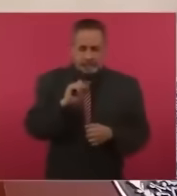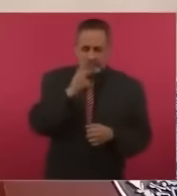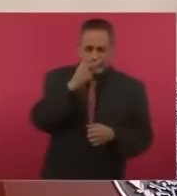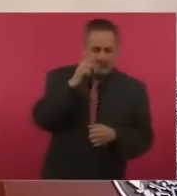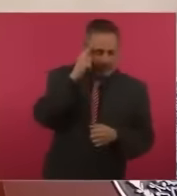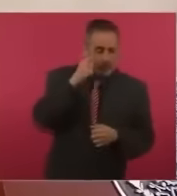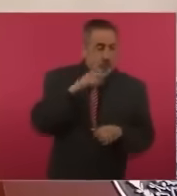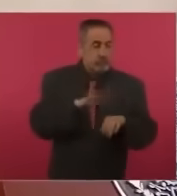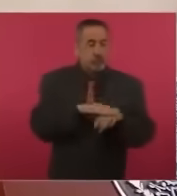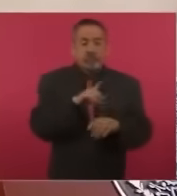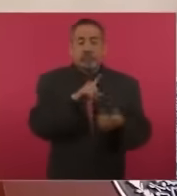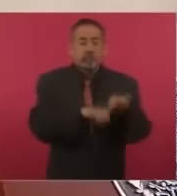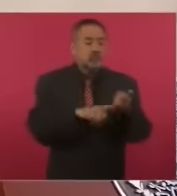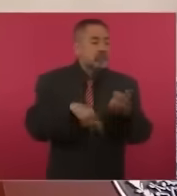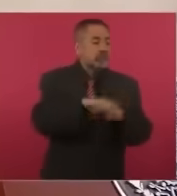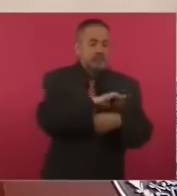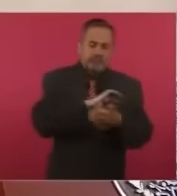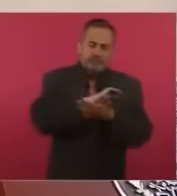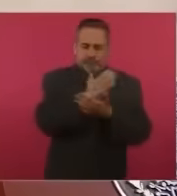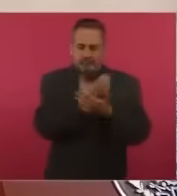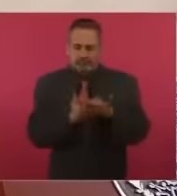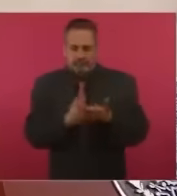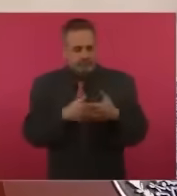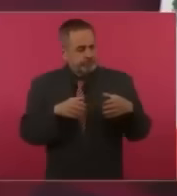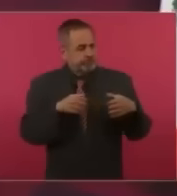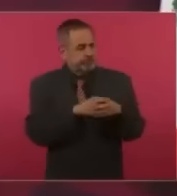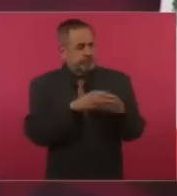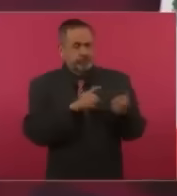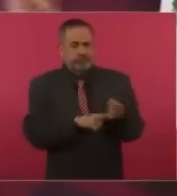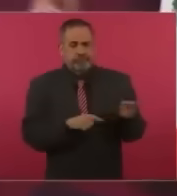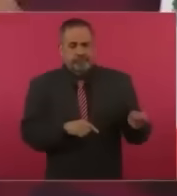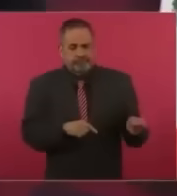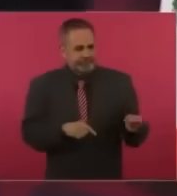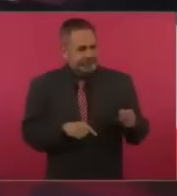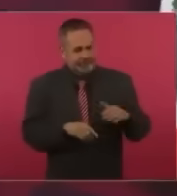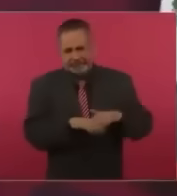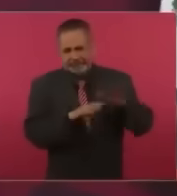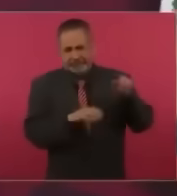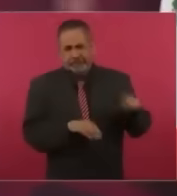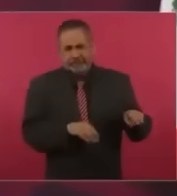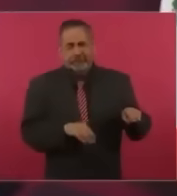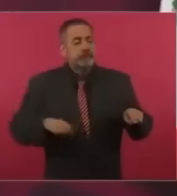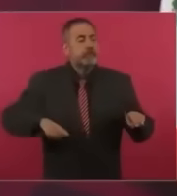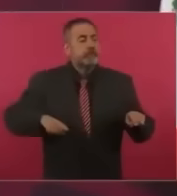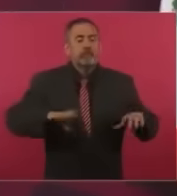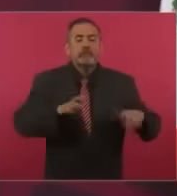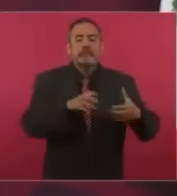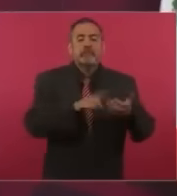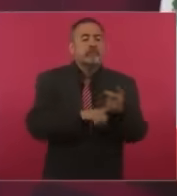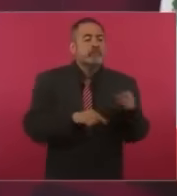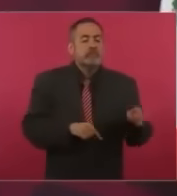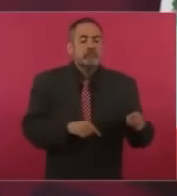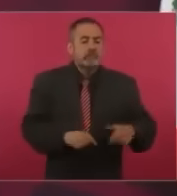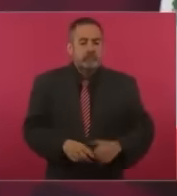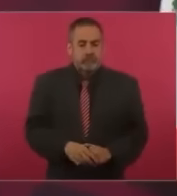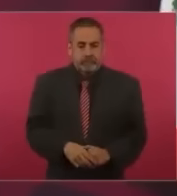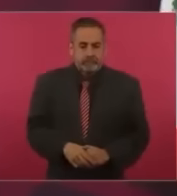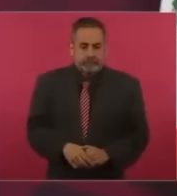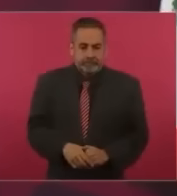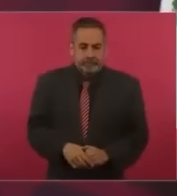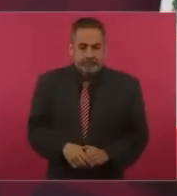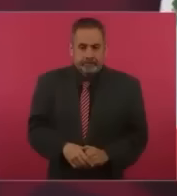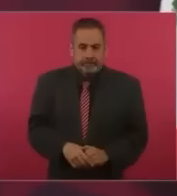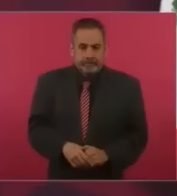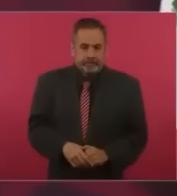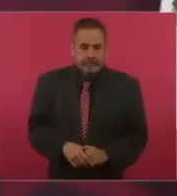sean electos es parte de esa Concepción el presidente desea que sea la fuerza política mayoritaria Por lo